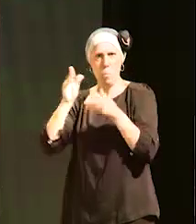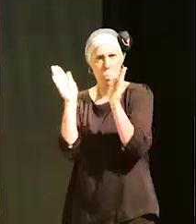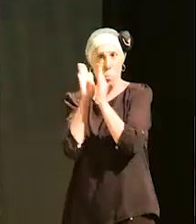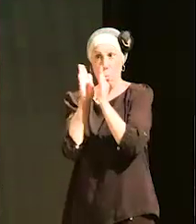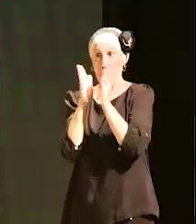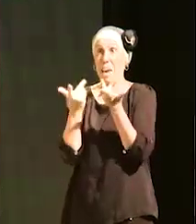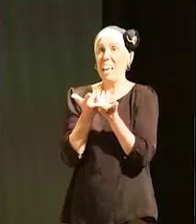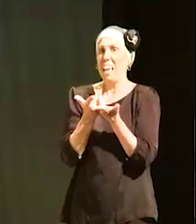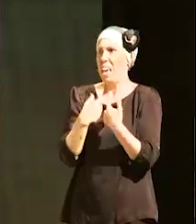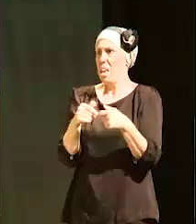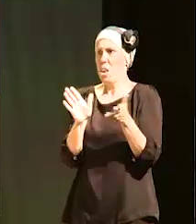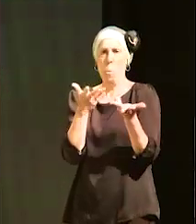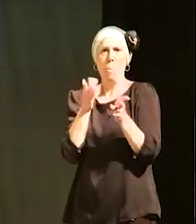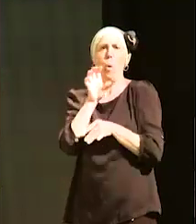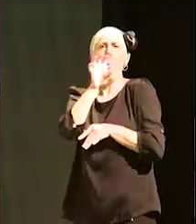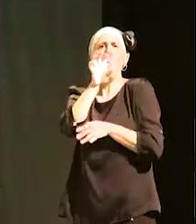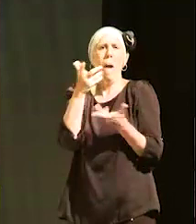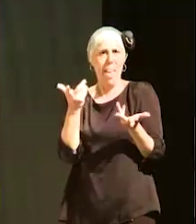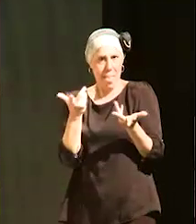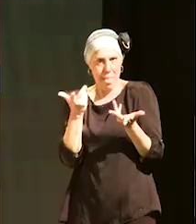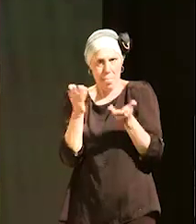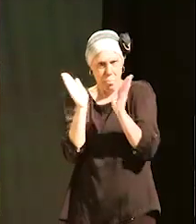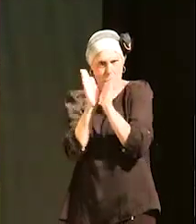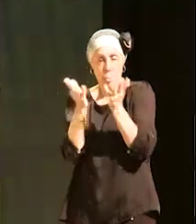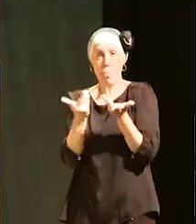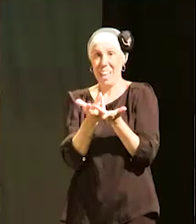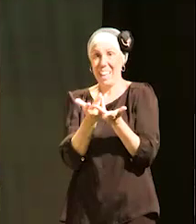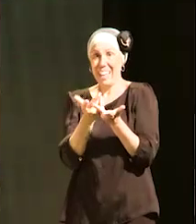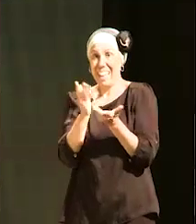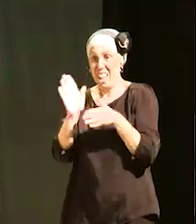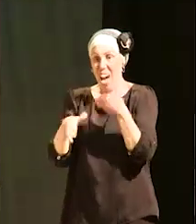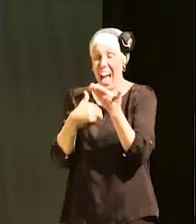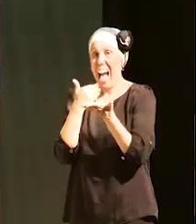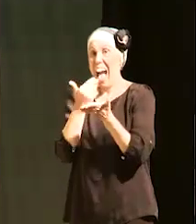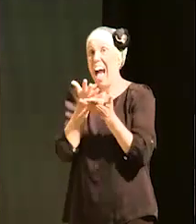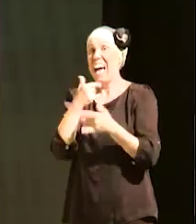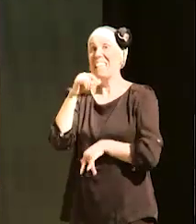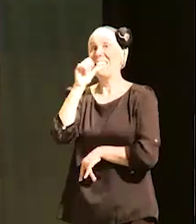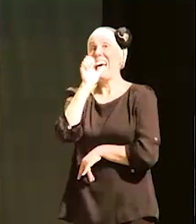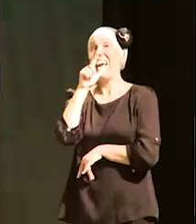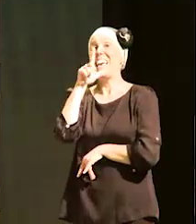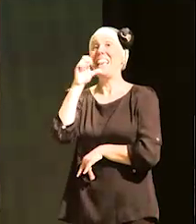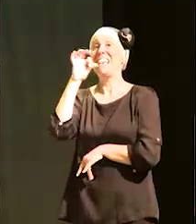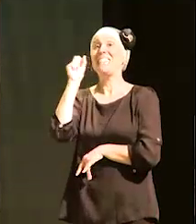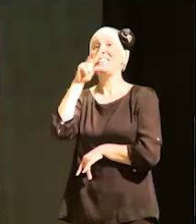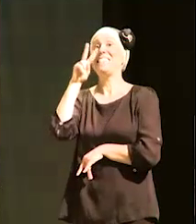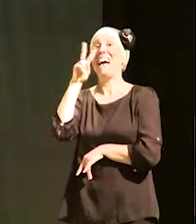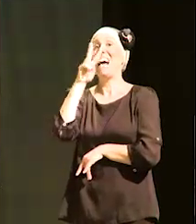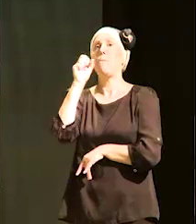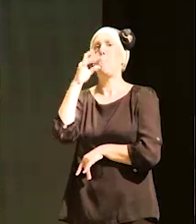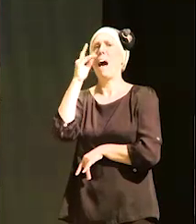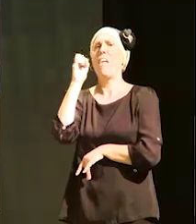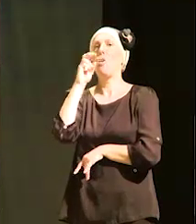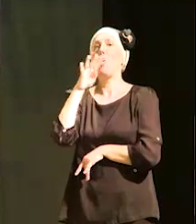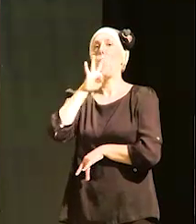podría ser el tamaño de un país para llegar el salvador de guatemala el salvador son cuatro obras usted